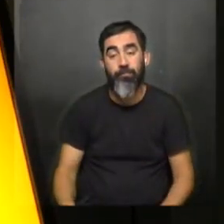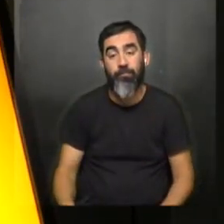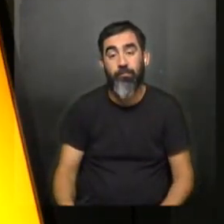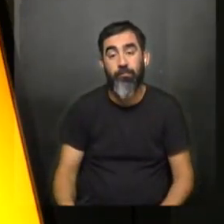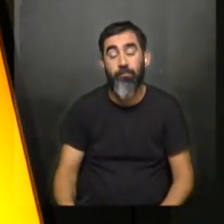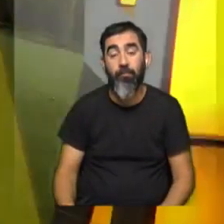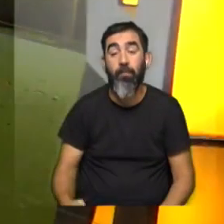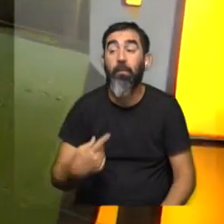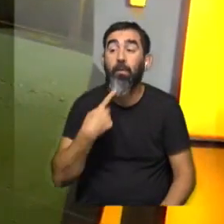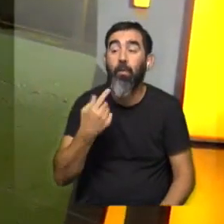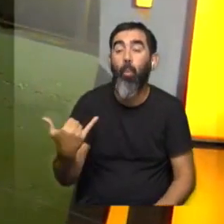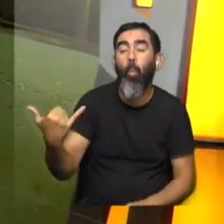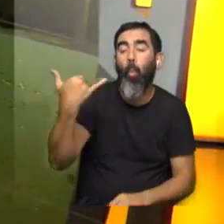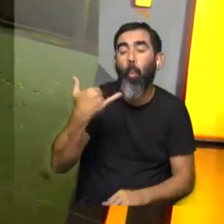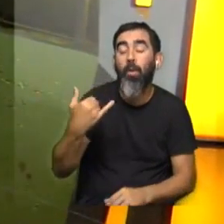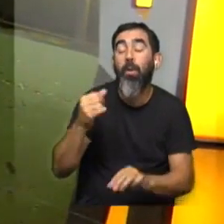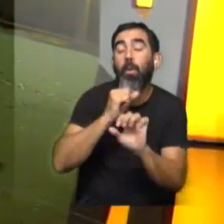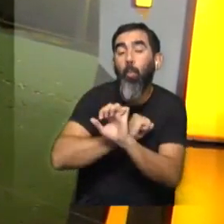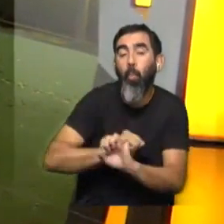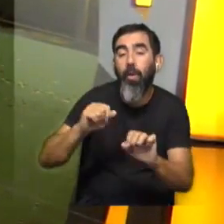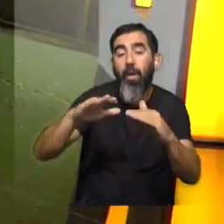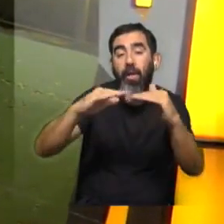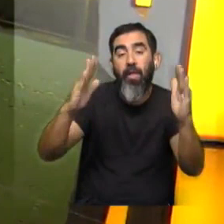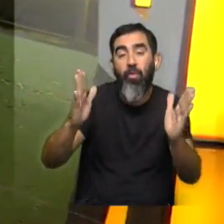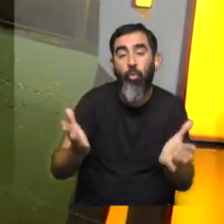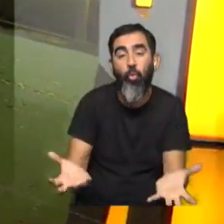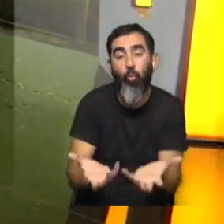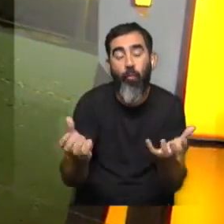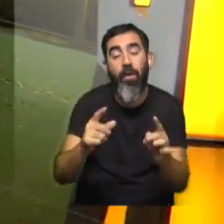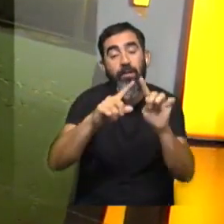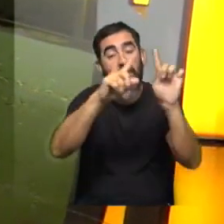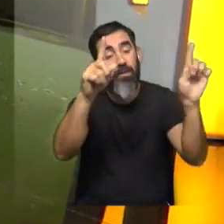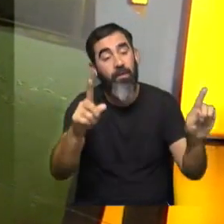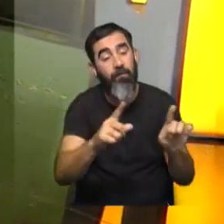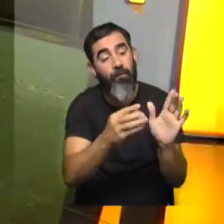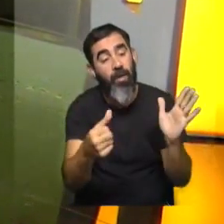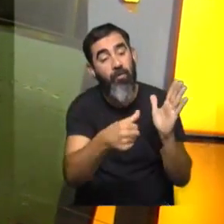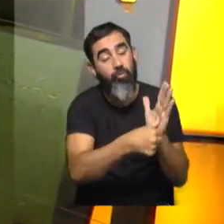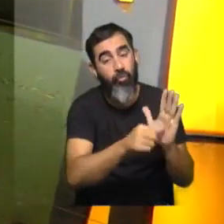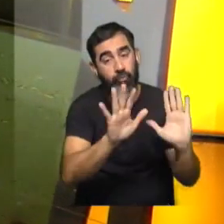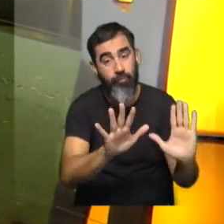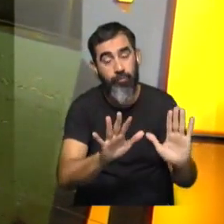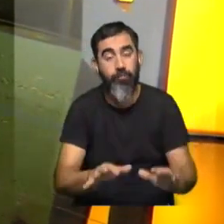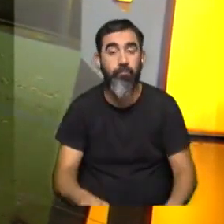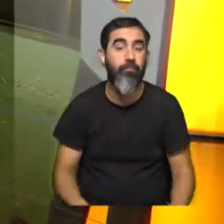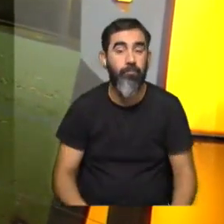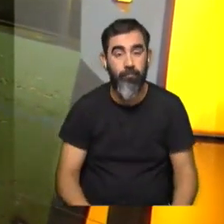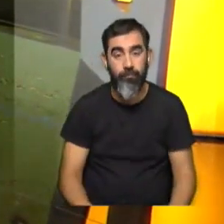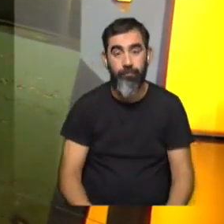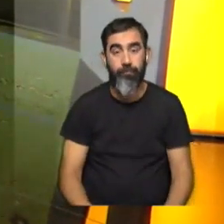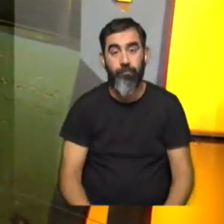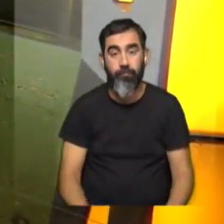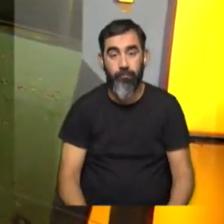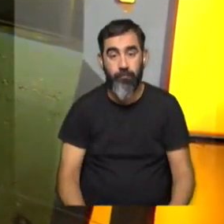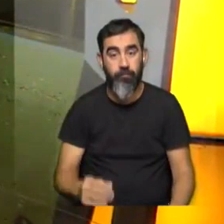este laboratorio de estufas es la certificación. Justamente, como vemos en la placa,